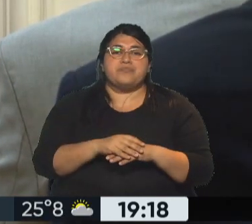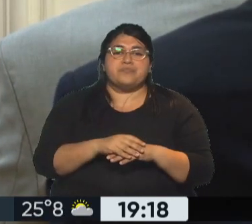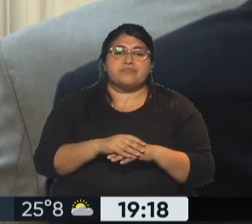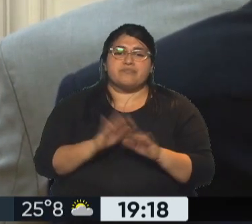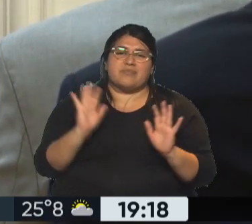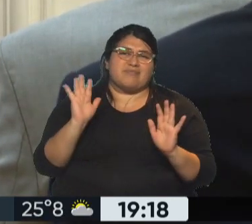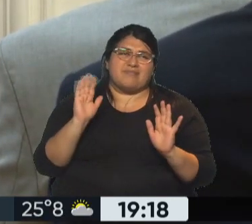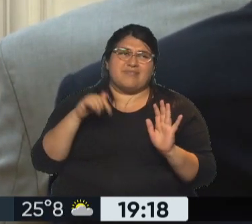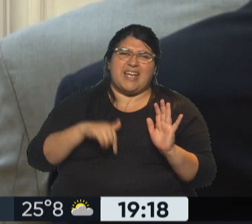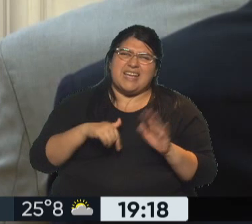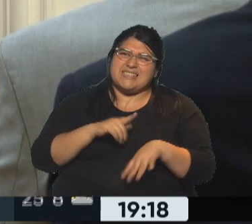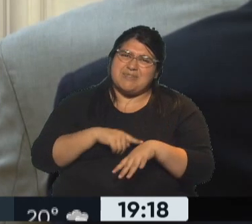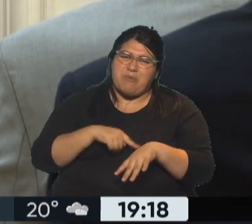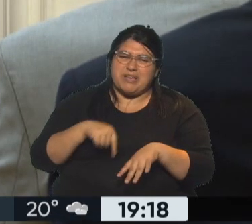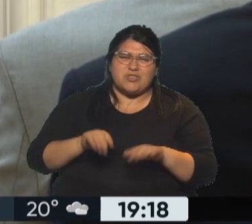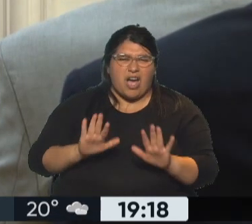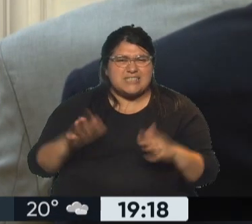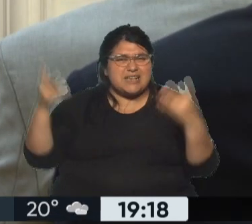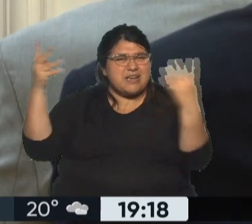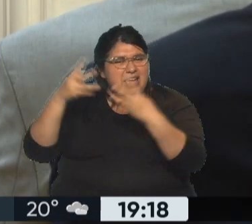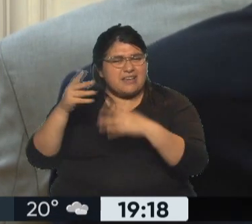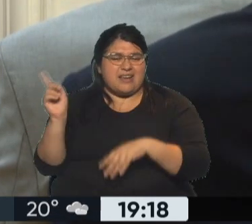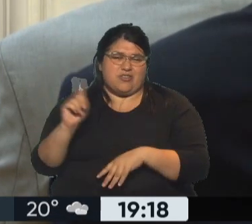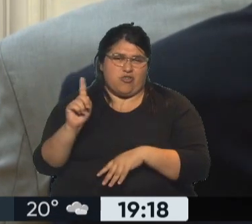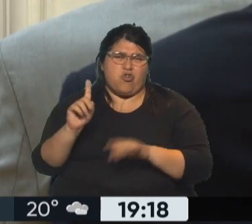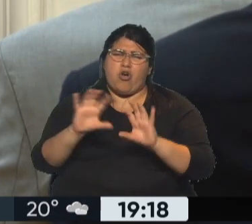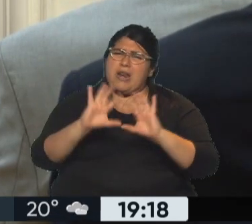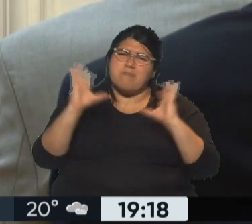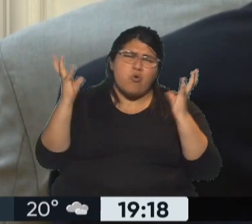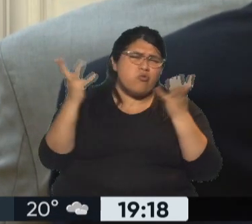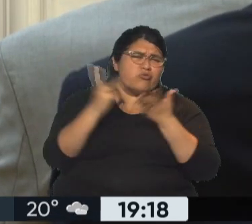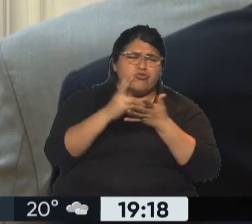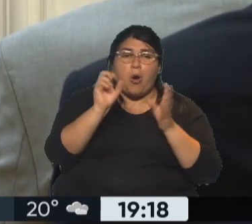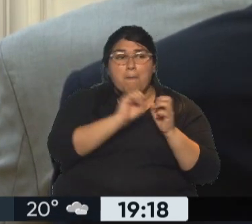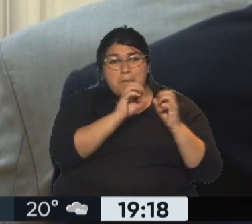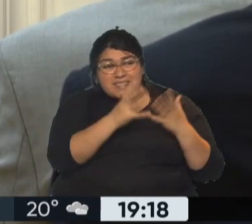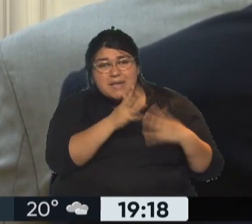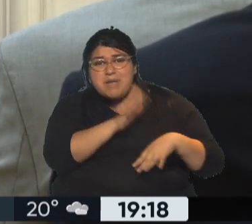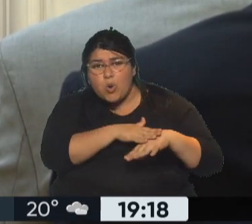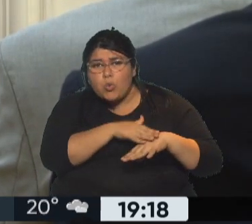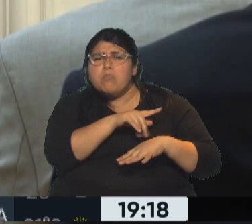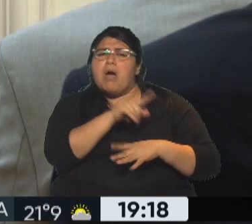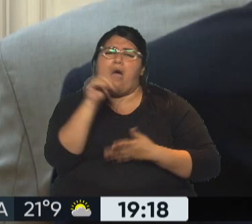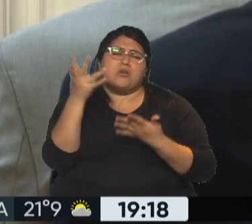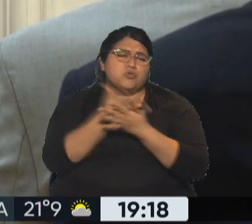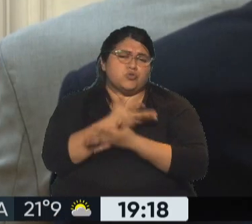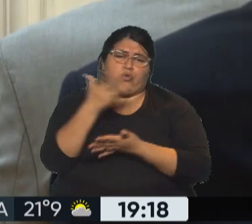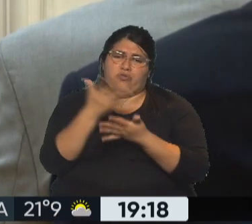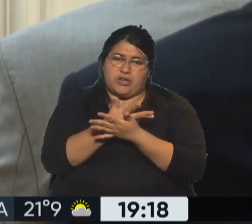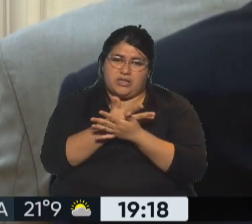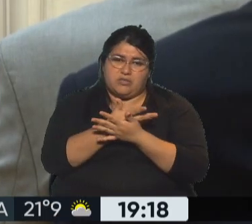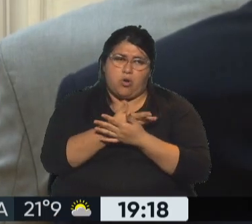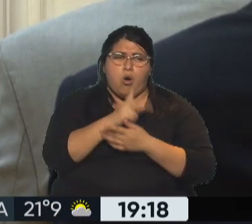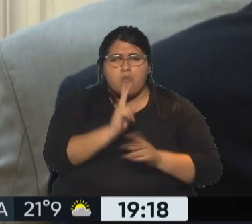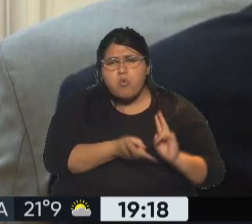no es un buen momento para una guerra. El mundo ha padecido demasiado con la pandemia como para que ahora las muertes sobrevengan ya no